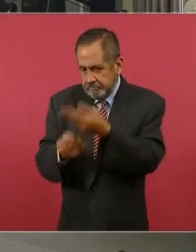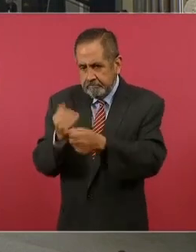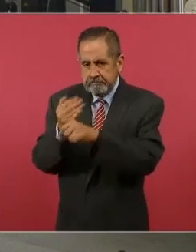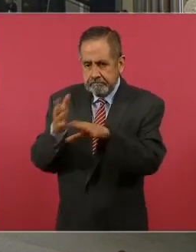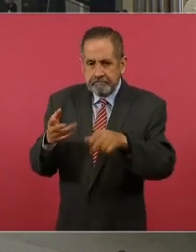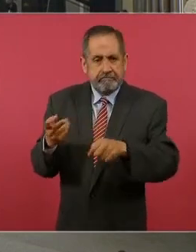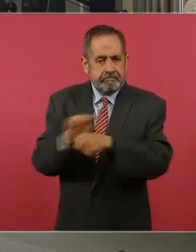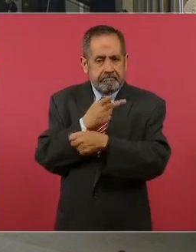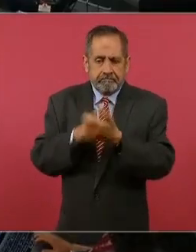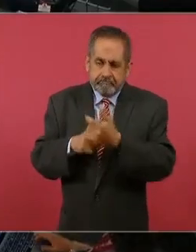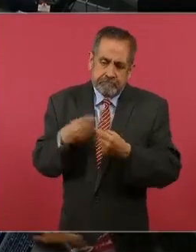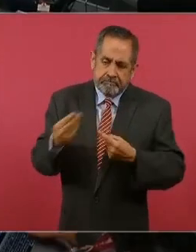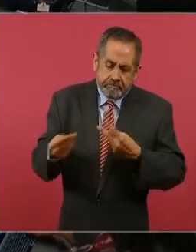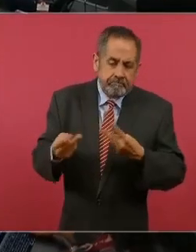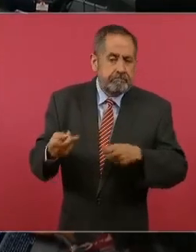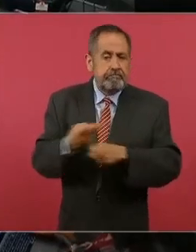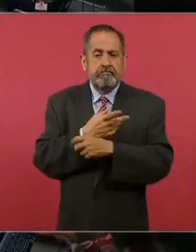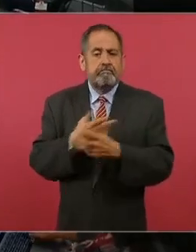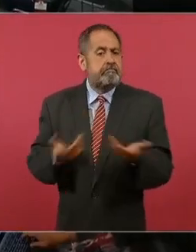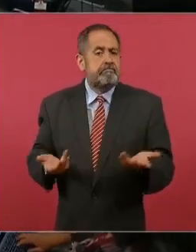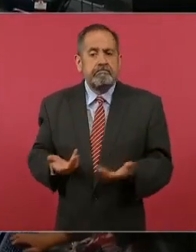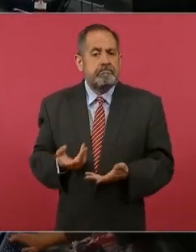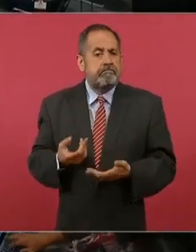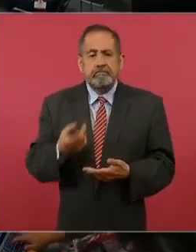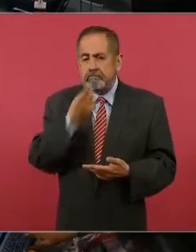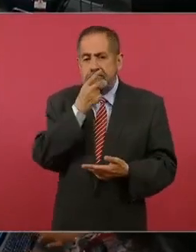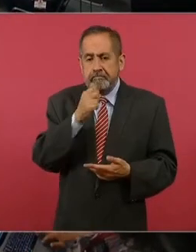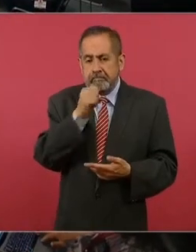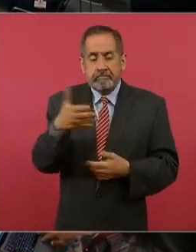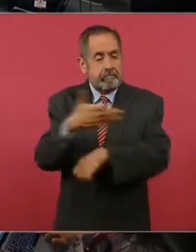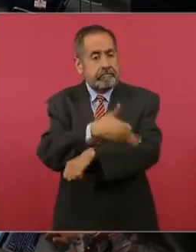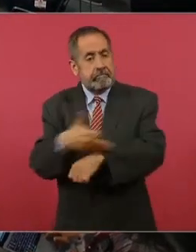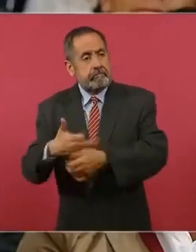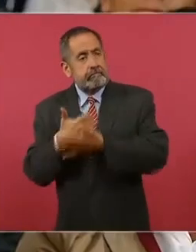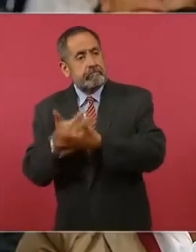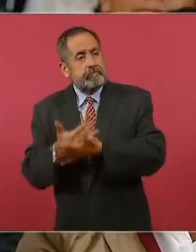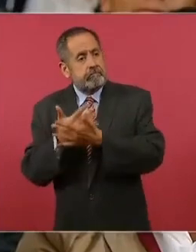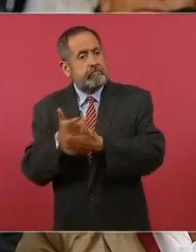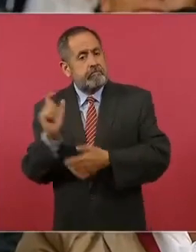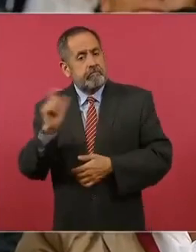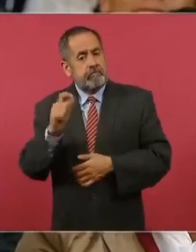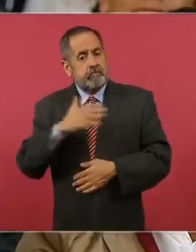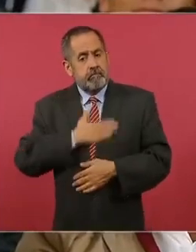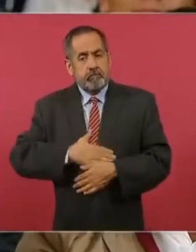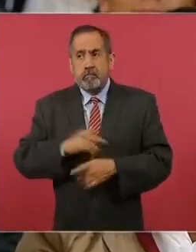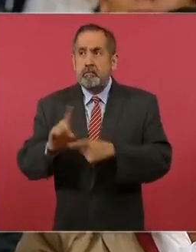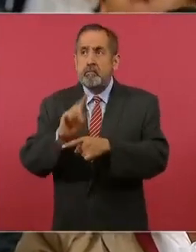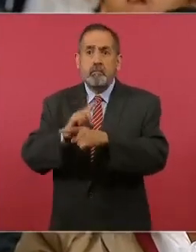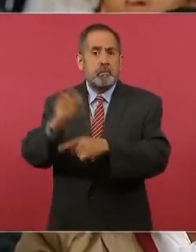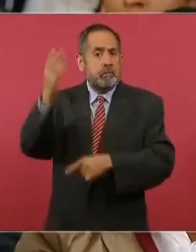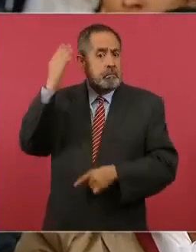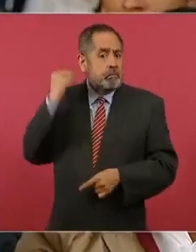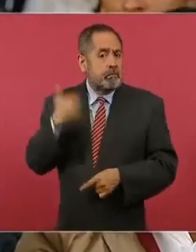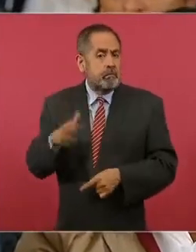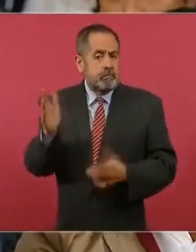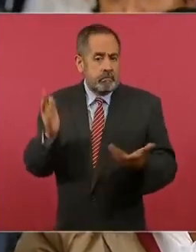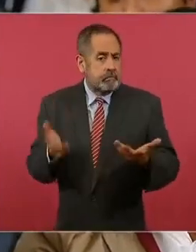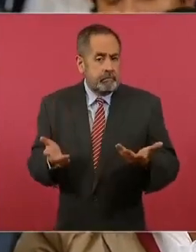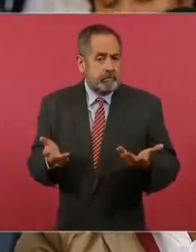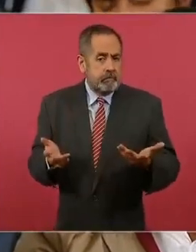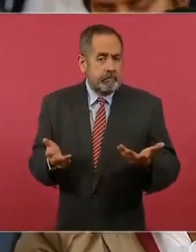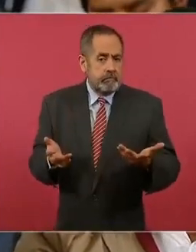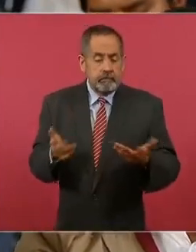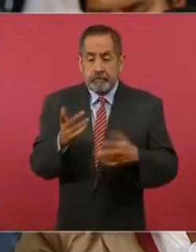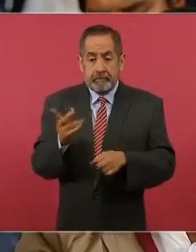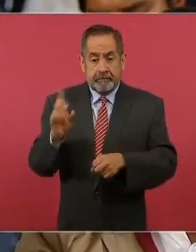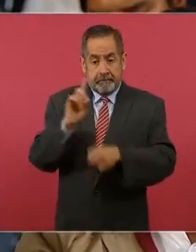precisa de lo que es lo que sucedió, y pues la familia está esperando que haya justicia desde esa fecha. Es el